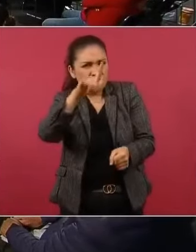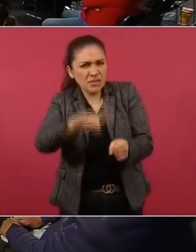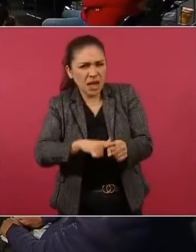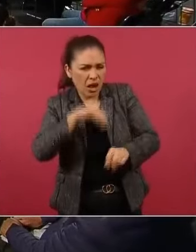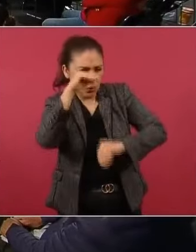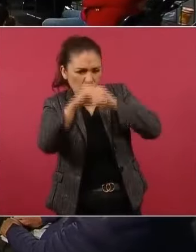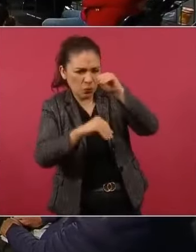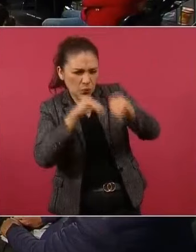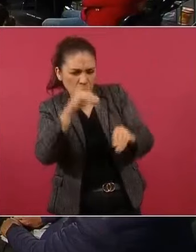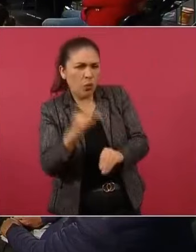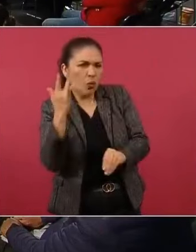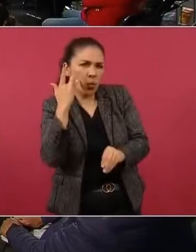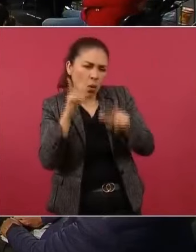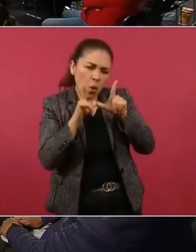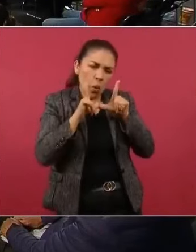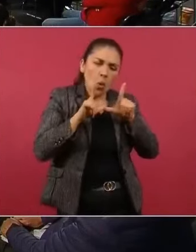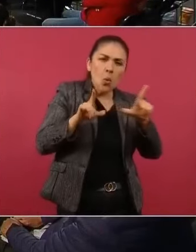tan lujoso,